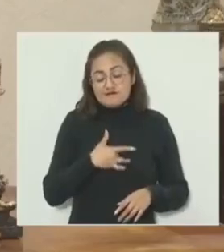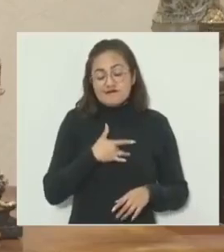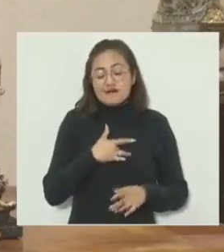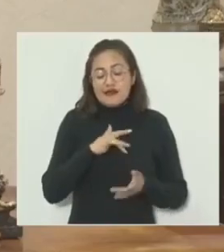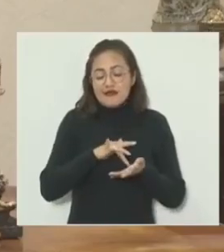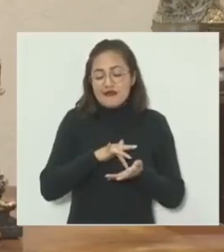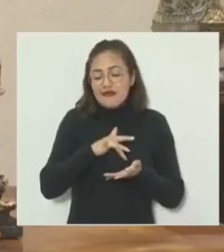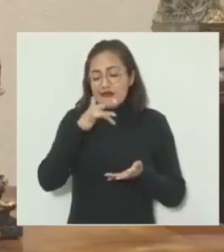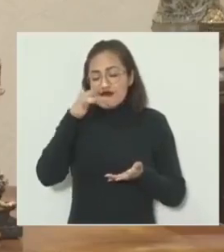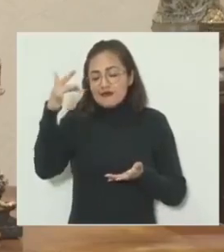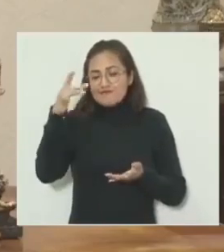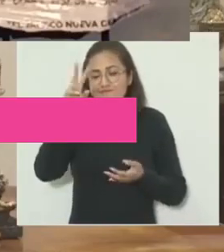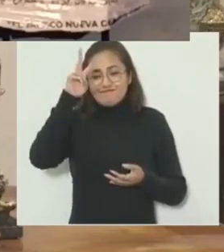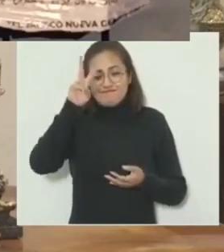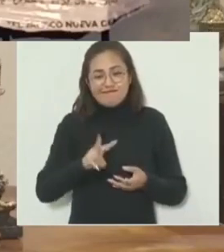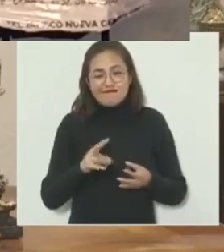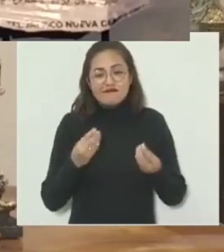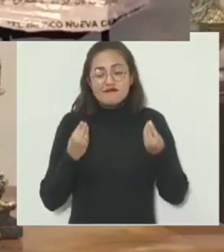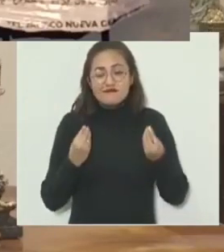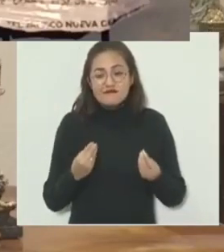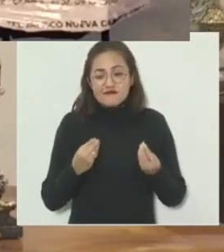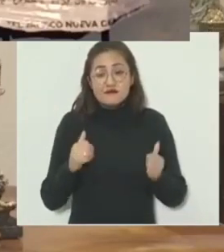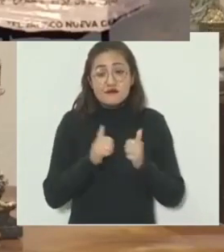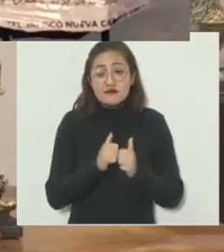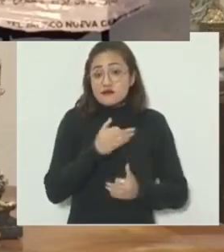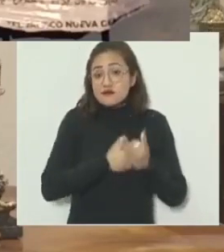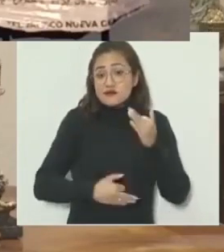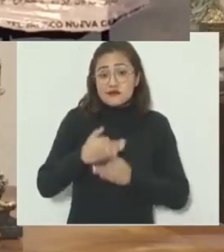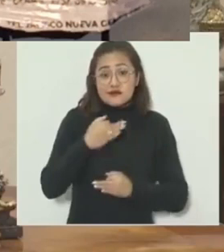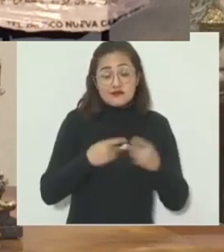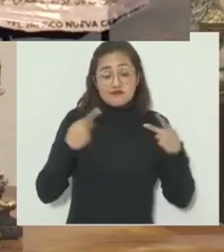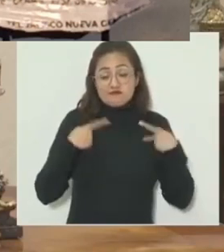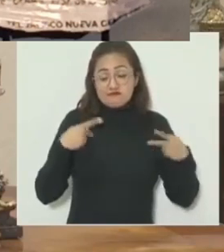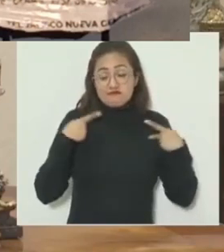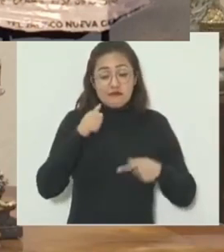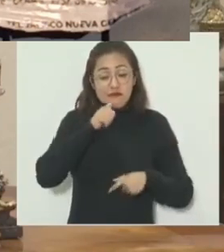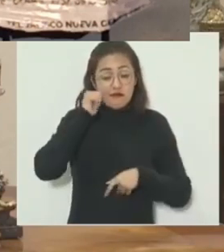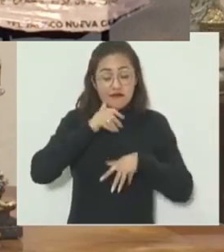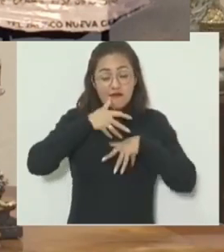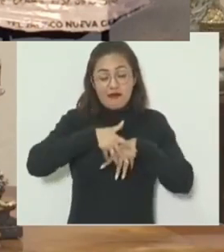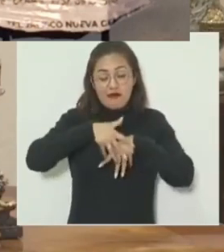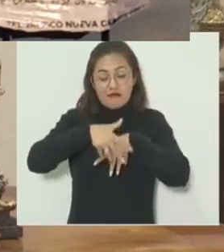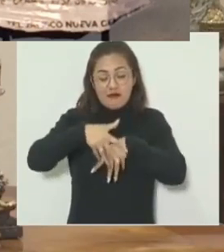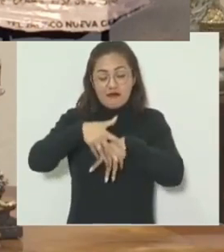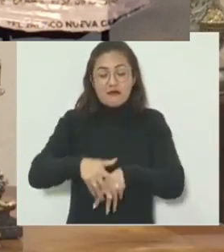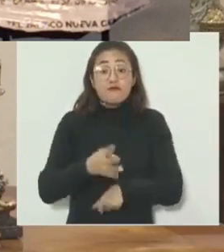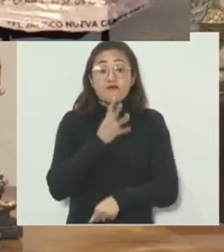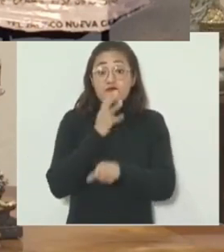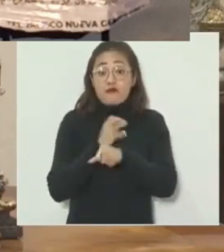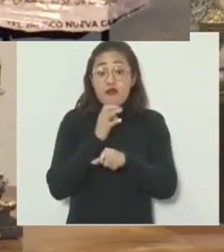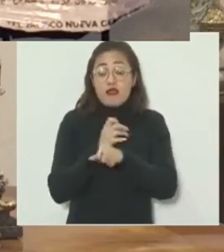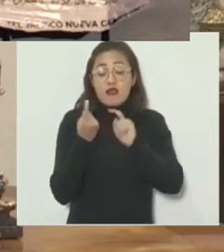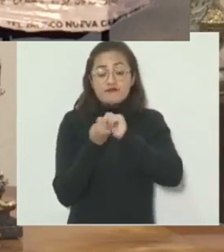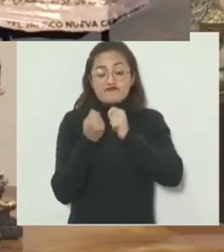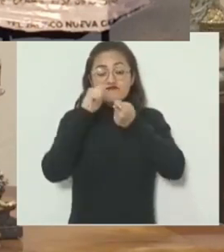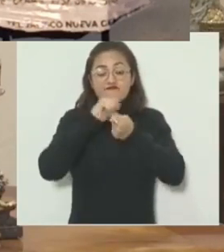Este lunes 5 de diciembre aparecieron en distintos puntos de la ciudad de Puebla algunas narcomantas que se las adjudican al Mencho,